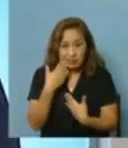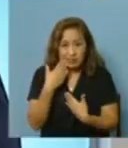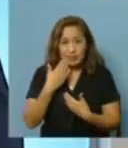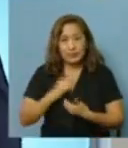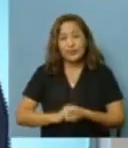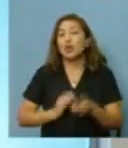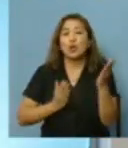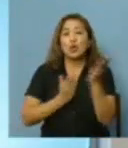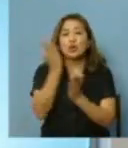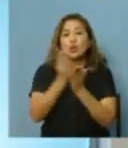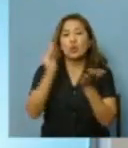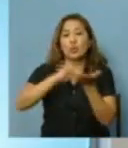seguimos con más noticias